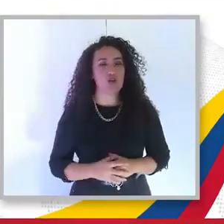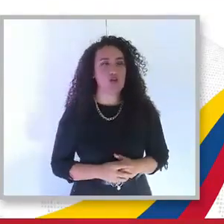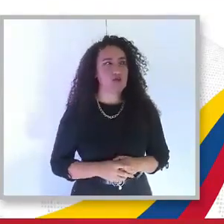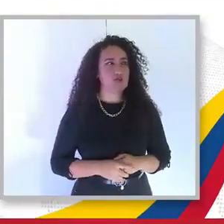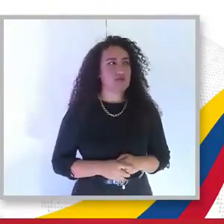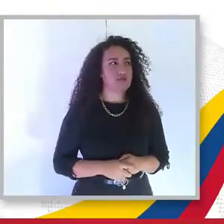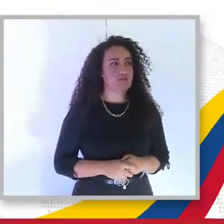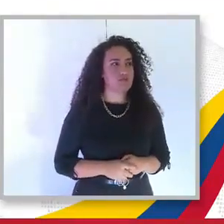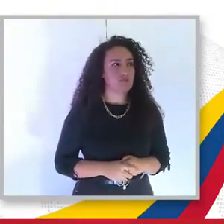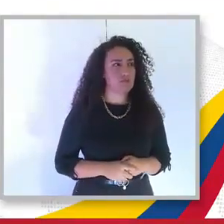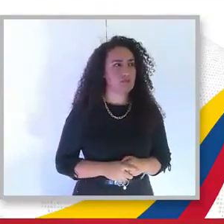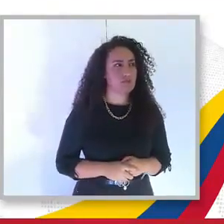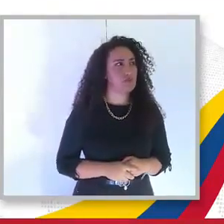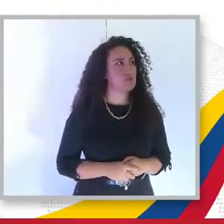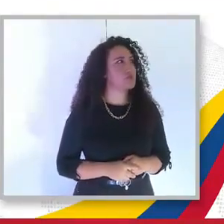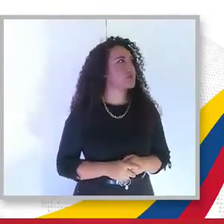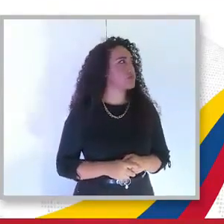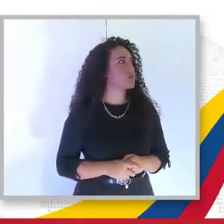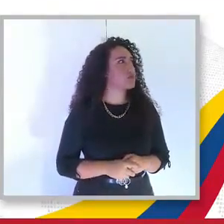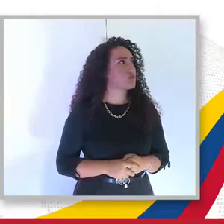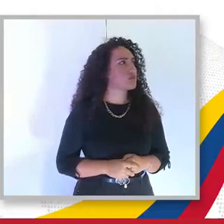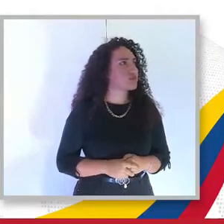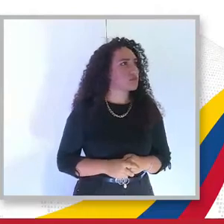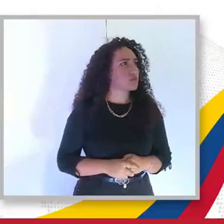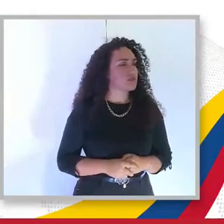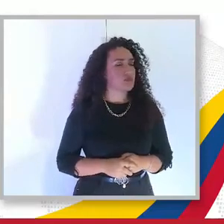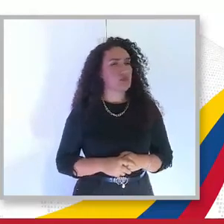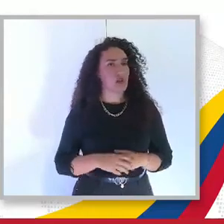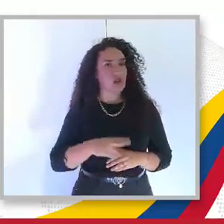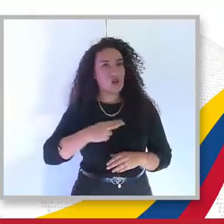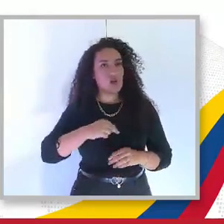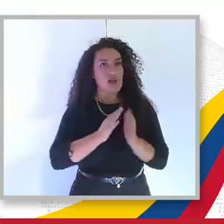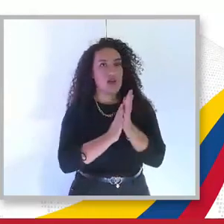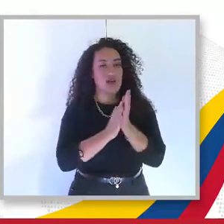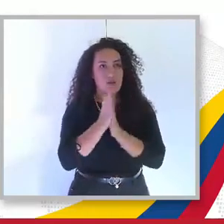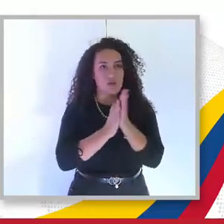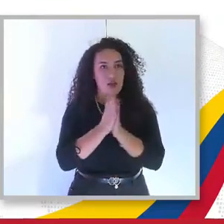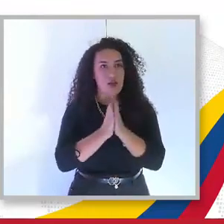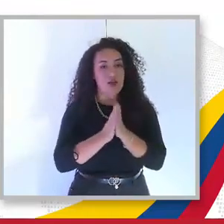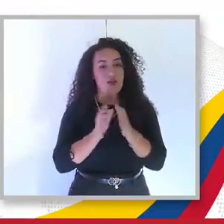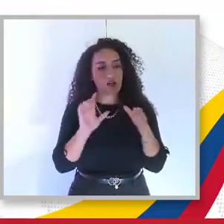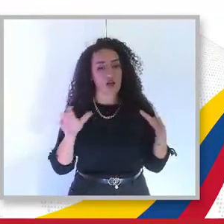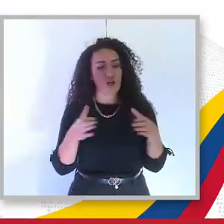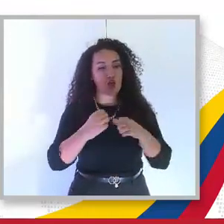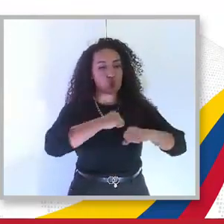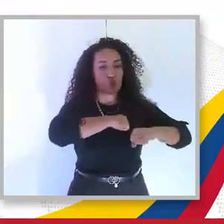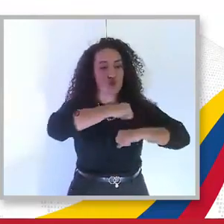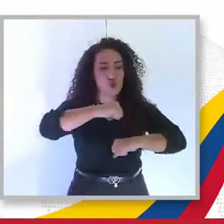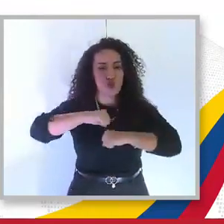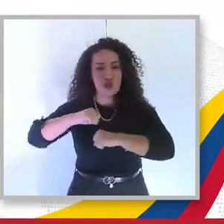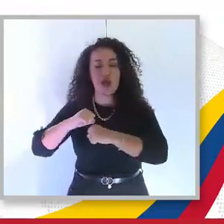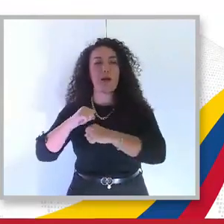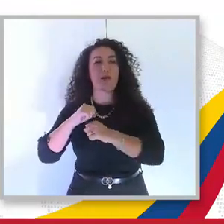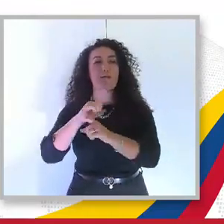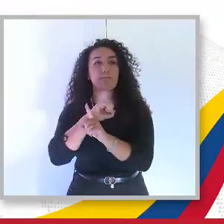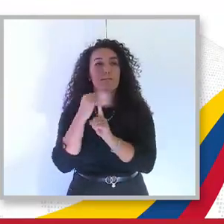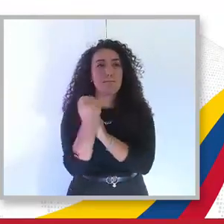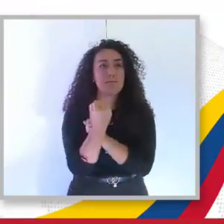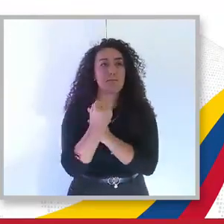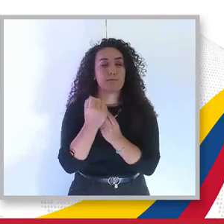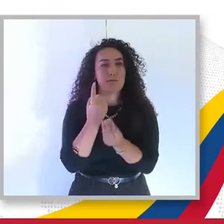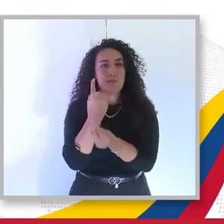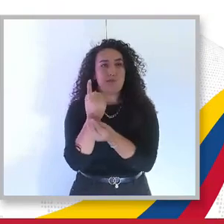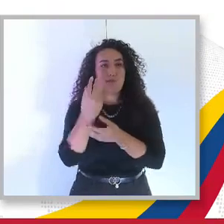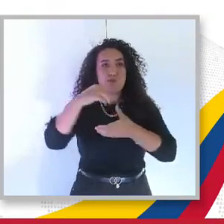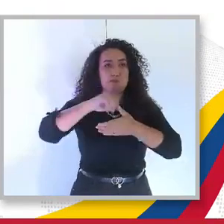este momento histórico que es un faro de esperanza para todo el movimiento social y político en el continente, pero un abrazo particularísimo y